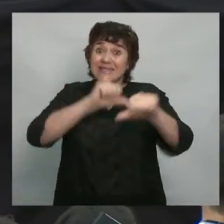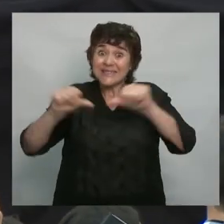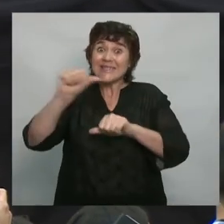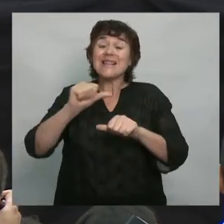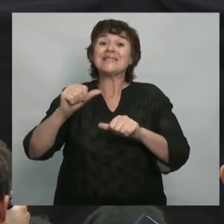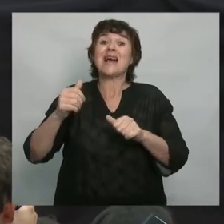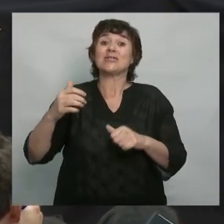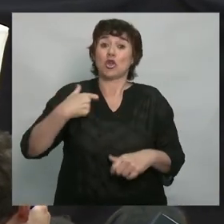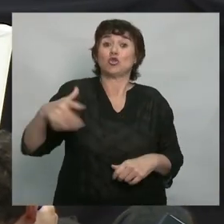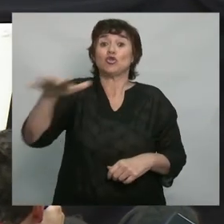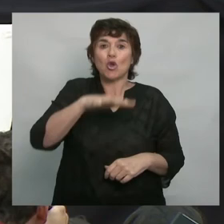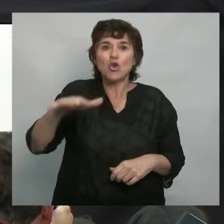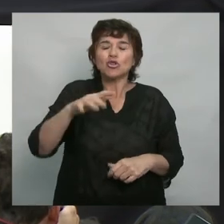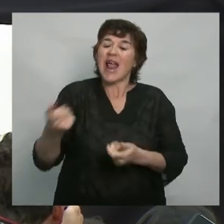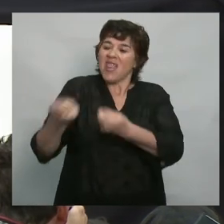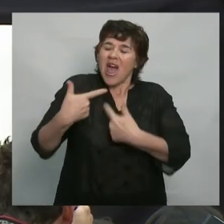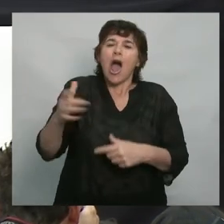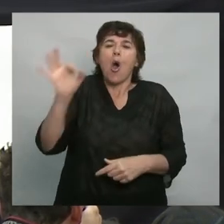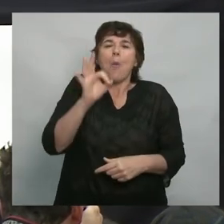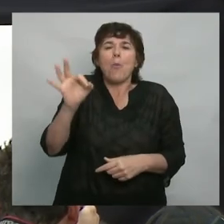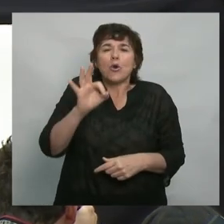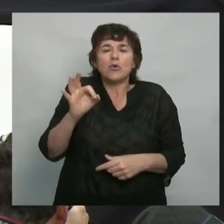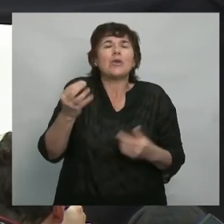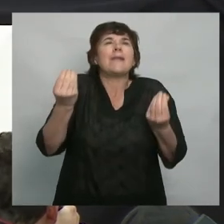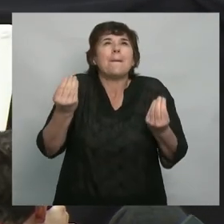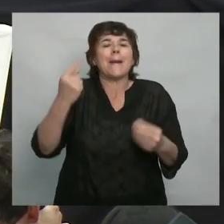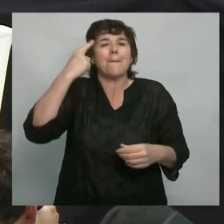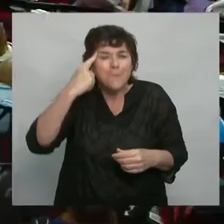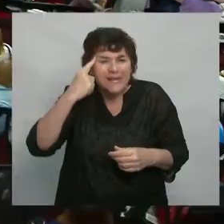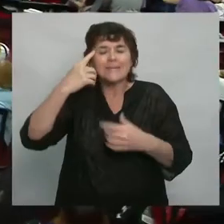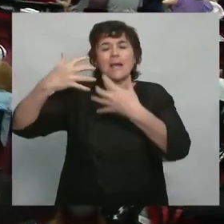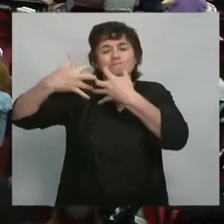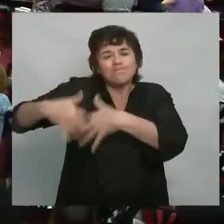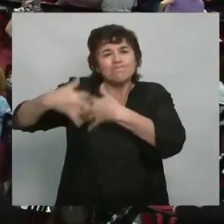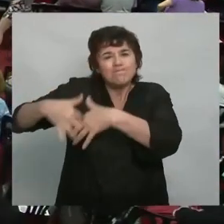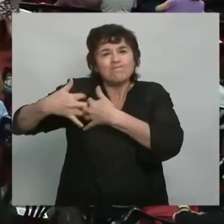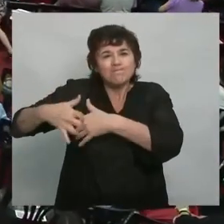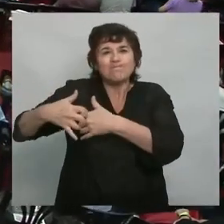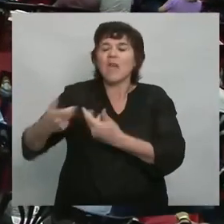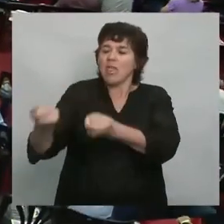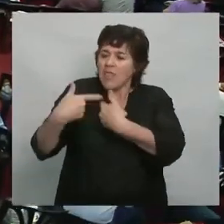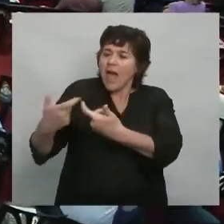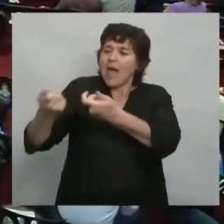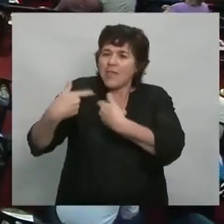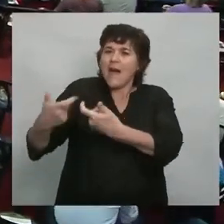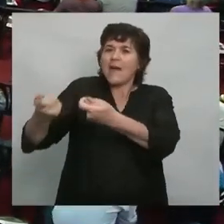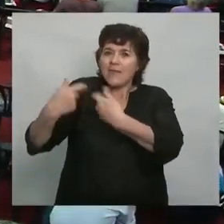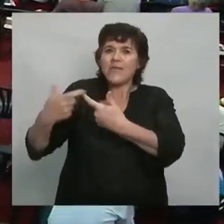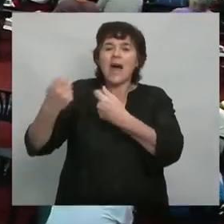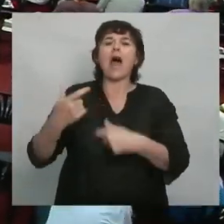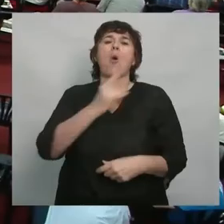sociales son la oportunidad que tenemos para poder pensar desde la contribución que nos hacen